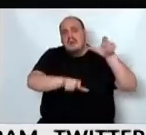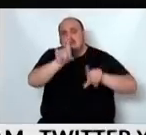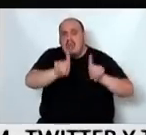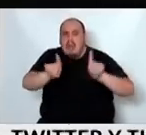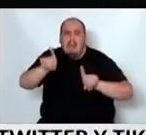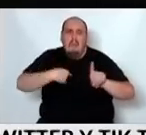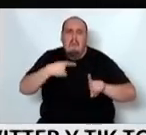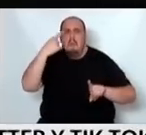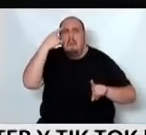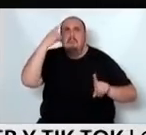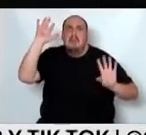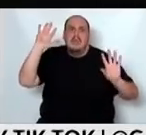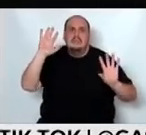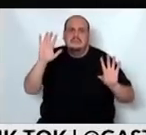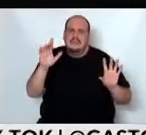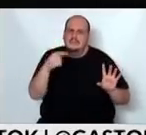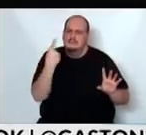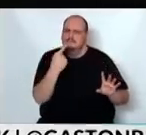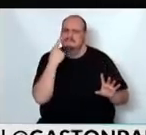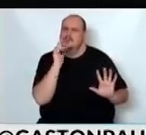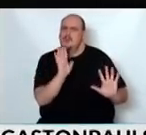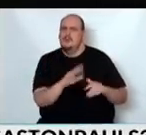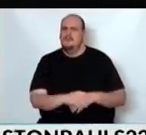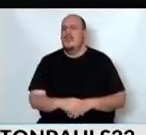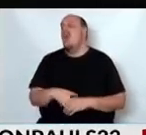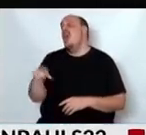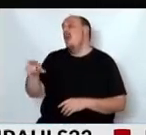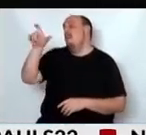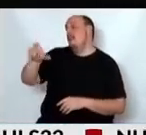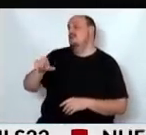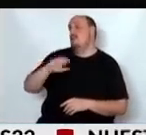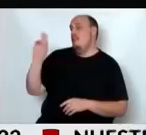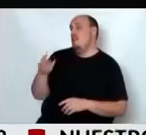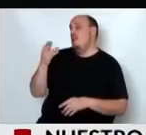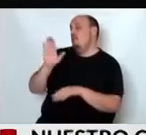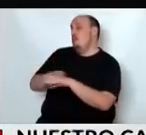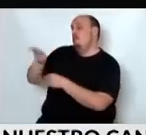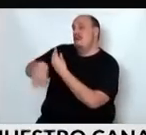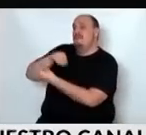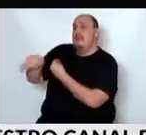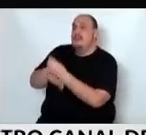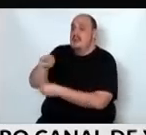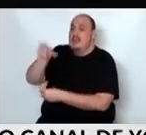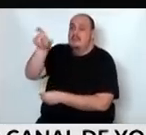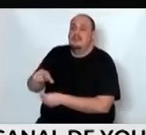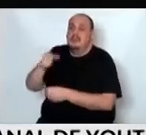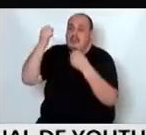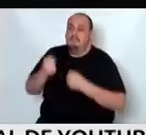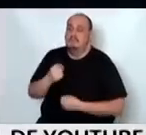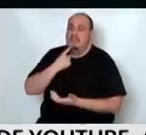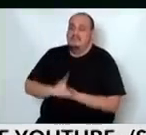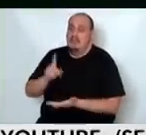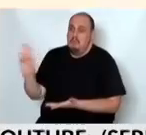ver de cuestionarlas, como por ejemplo, algo habrá hecho la familia, algo mal habrá hecho la familia para que esta persona termine